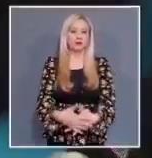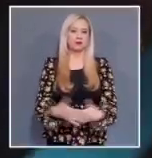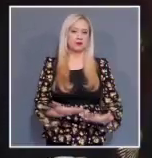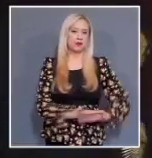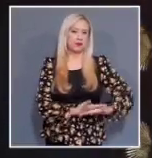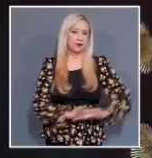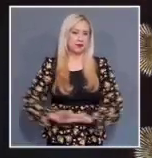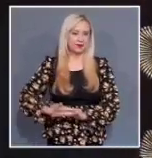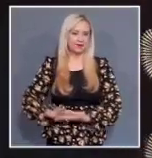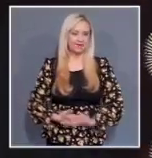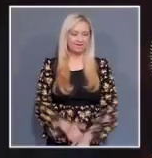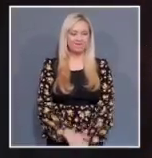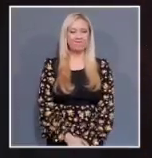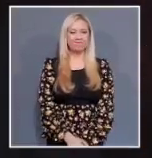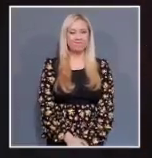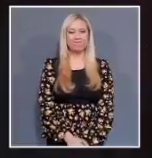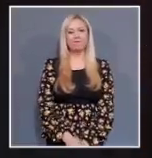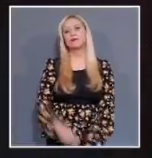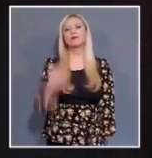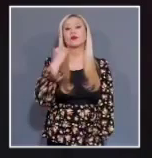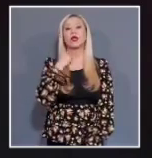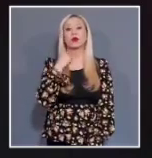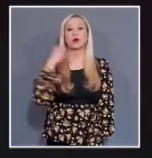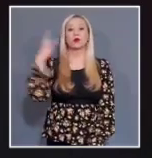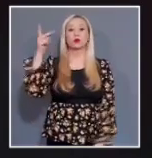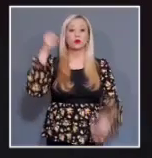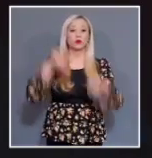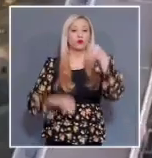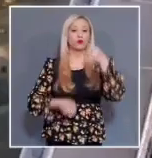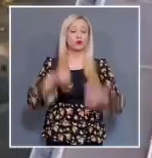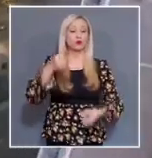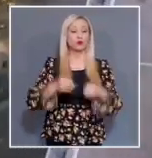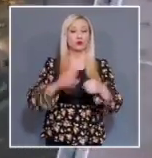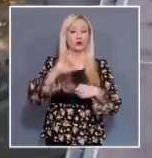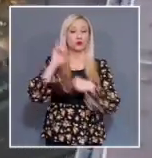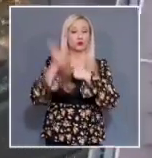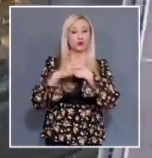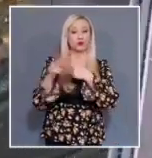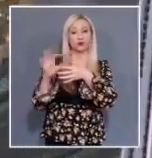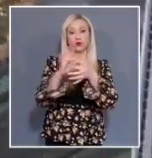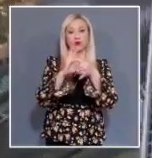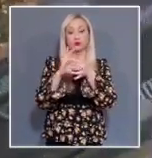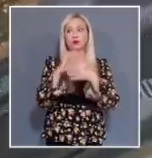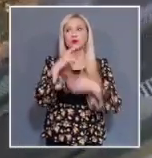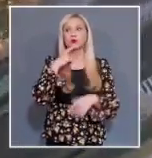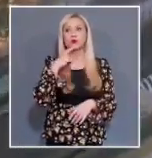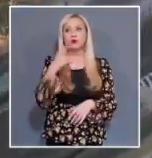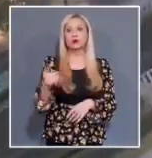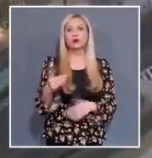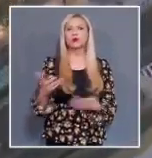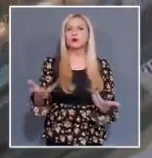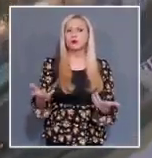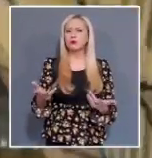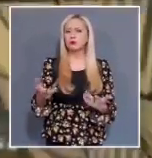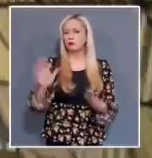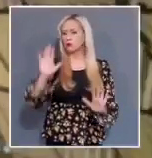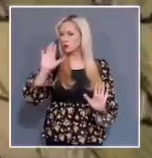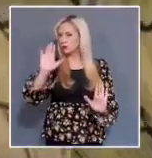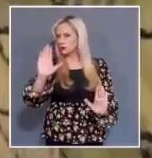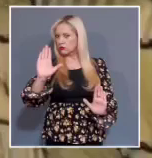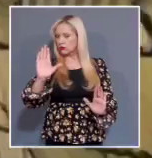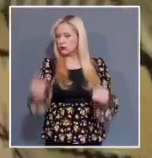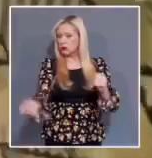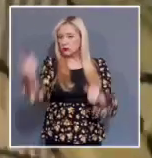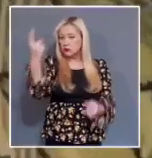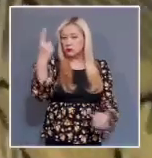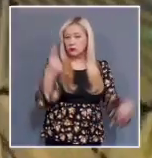El abogado general del Tribunal de Justicia de la Unión Europea consideró que en determinadas condiciones una entidad pública puede